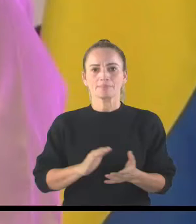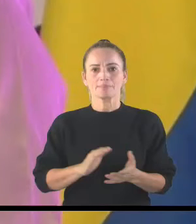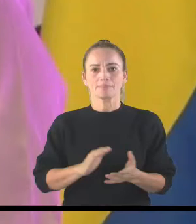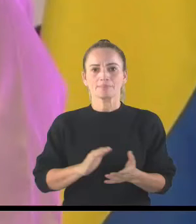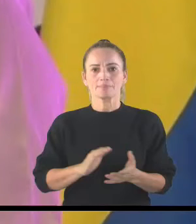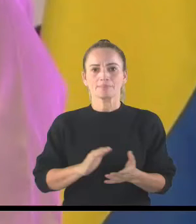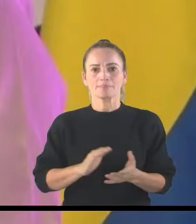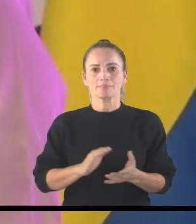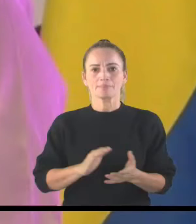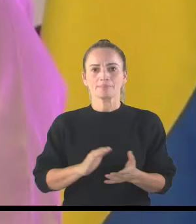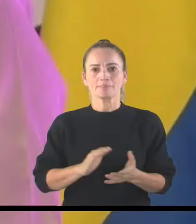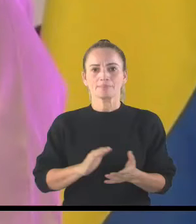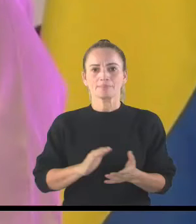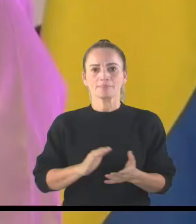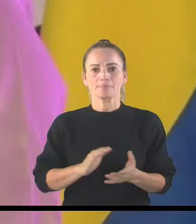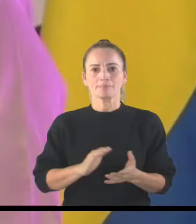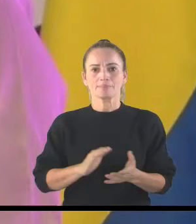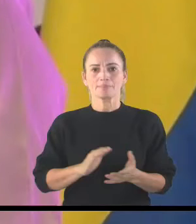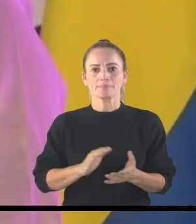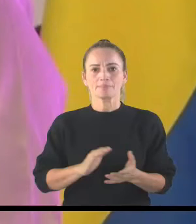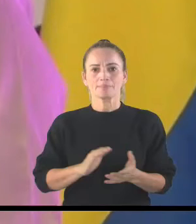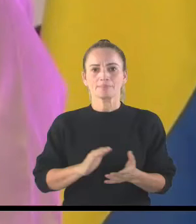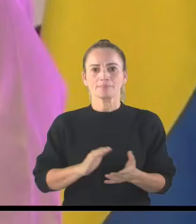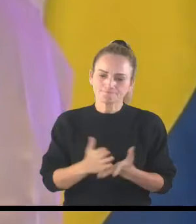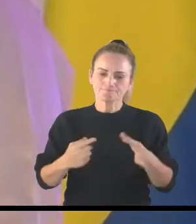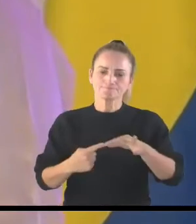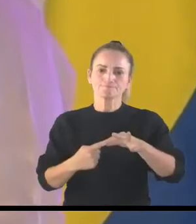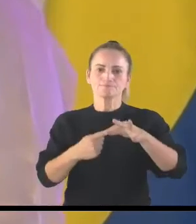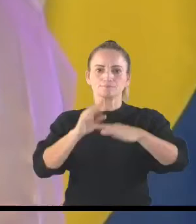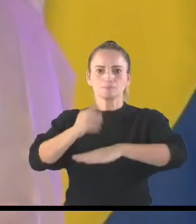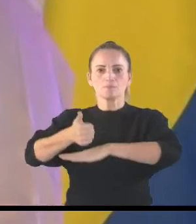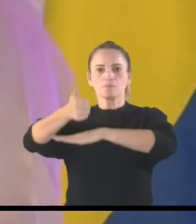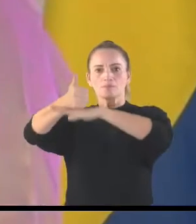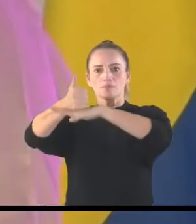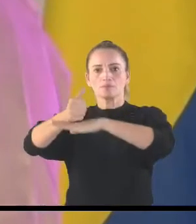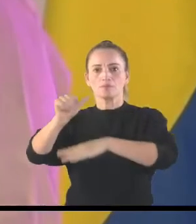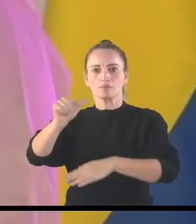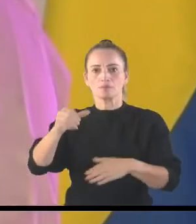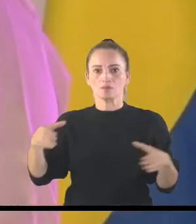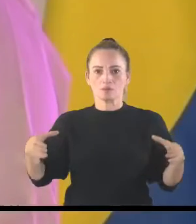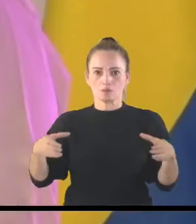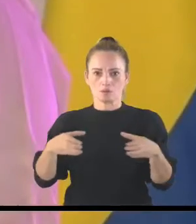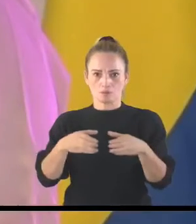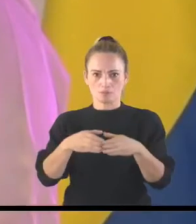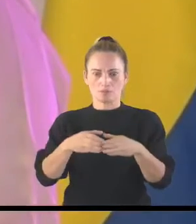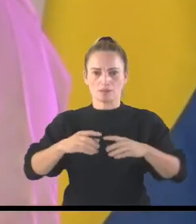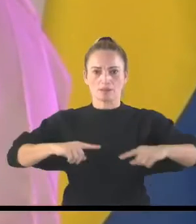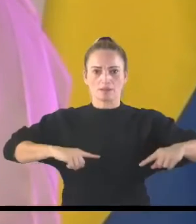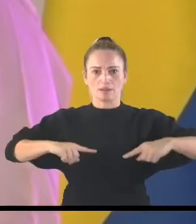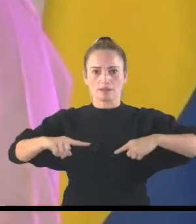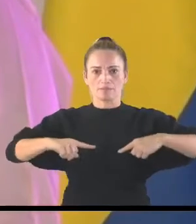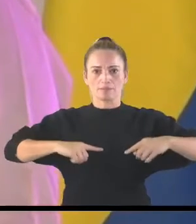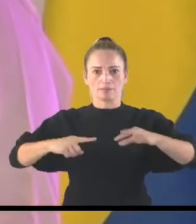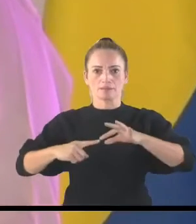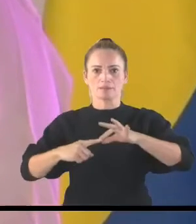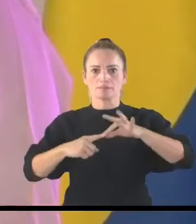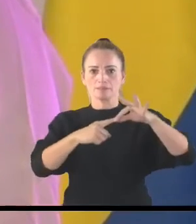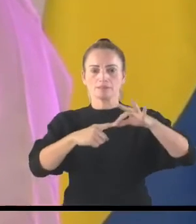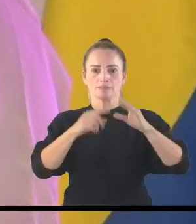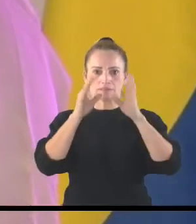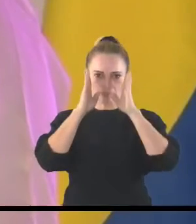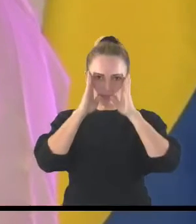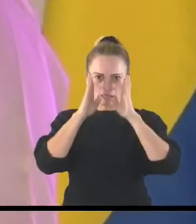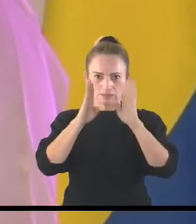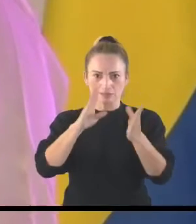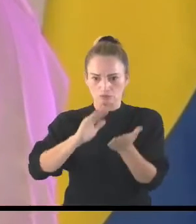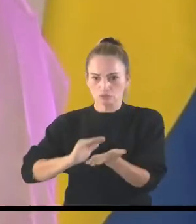Un saludo a la directora de la Unidad Administrativa Especial para la Atención